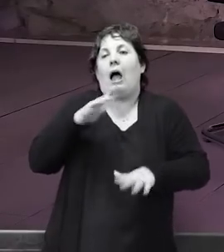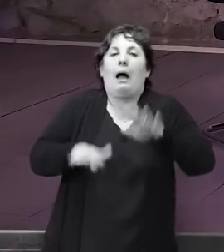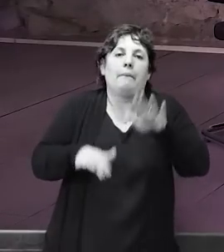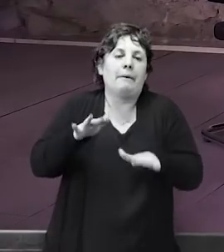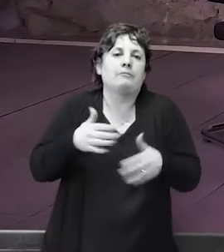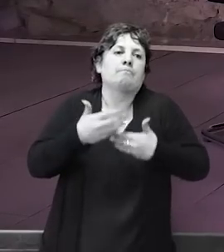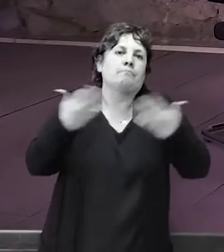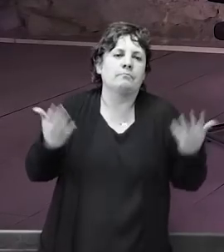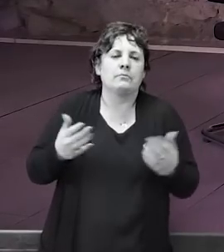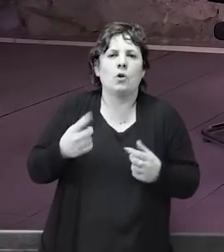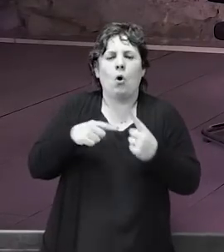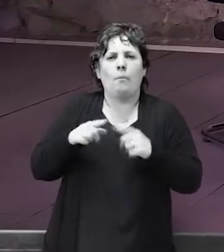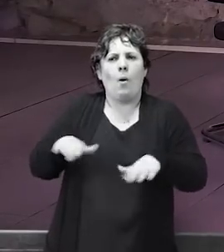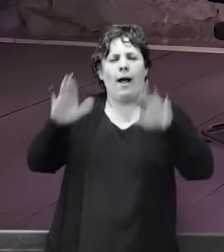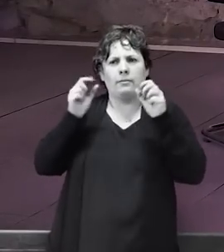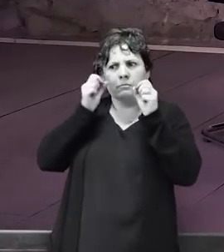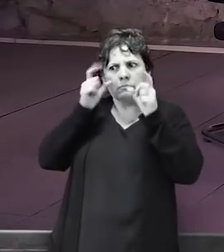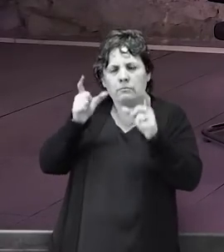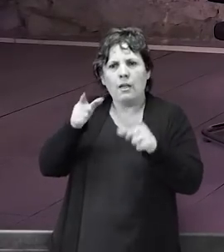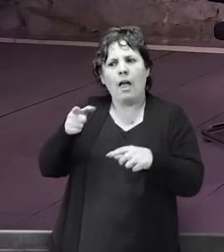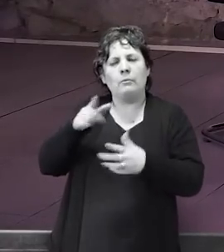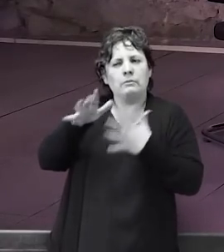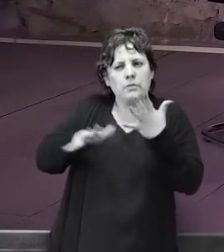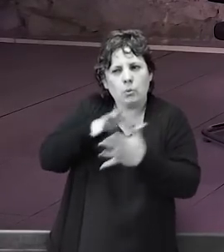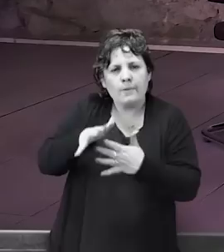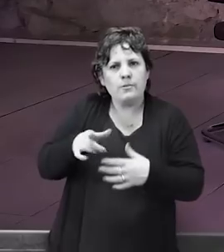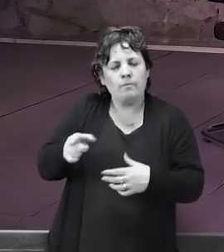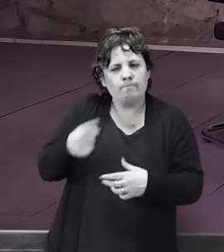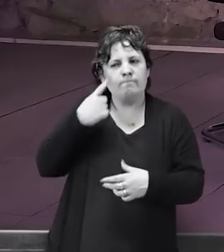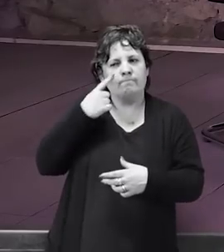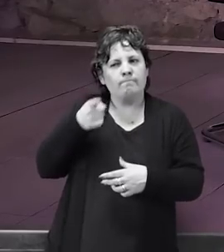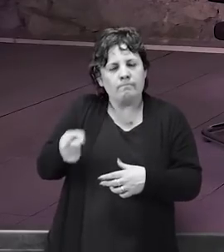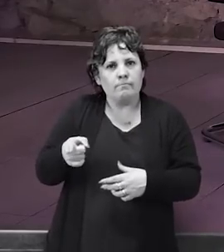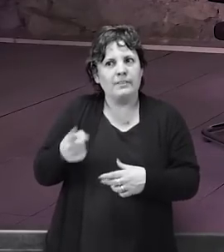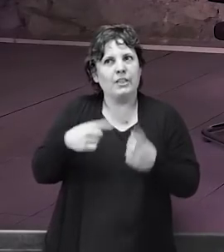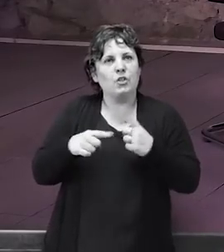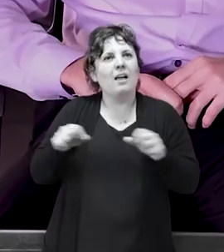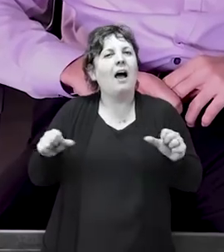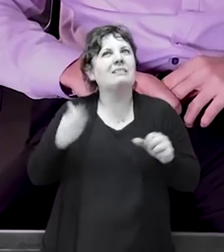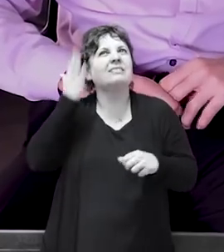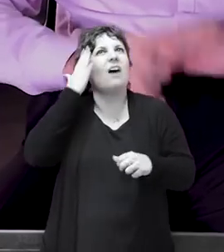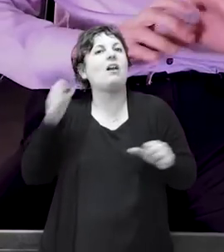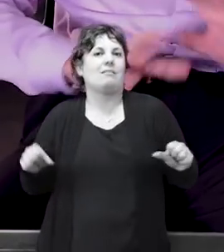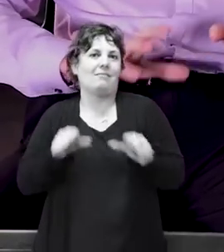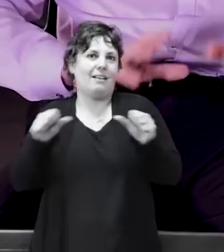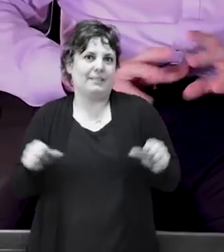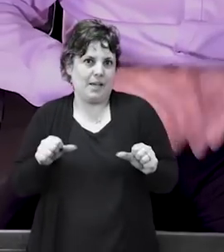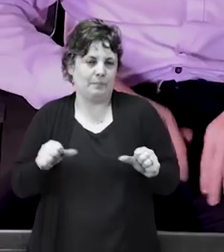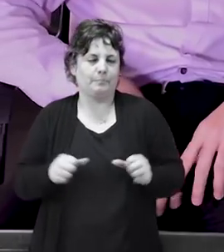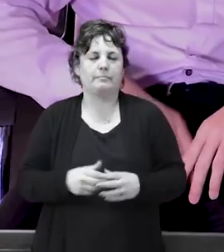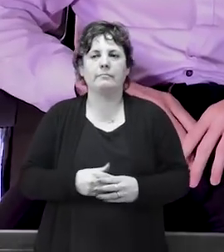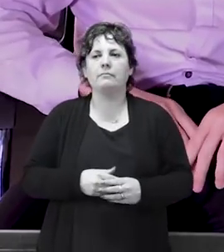que una llamadita de alerta por alguna situación y en ese caso actuar en consecuencia. Sí, sin